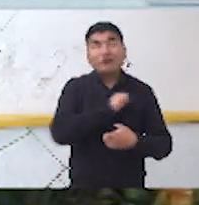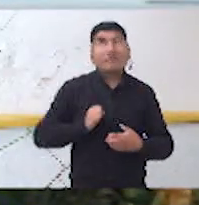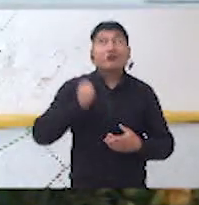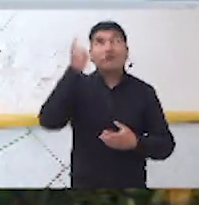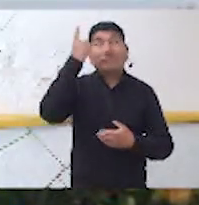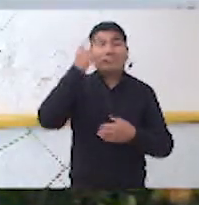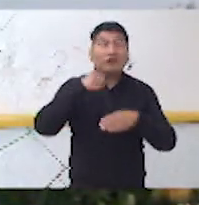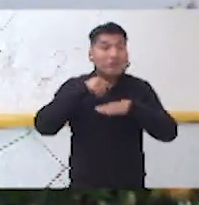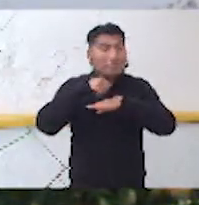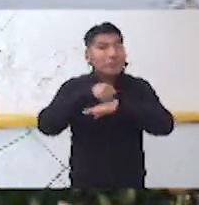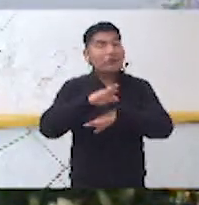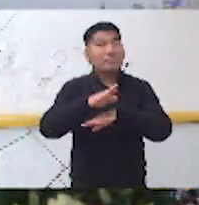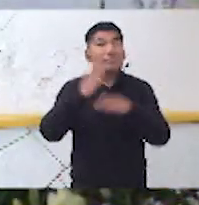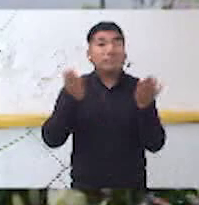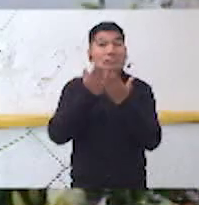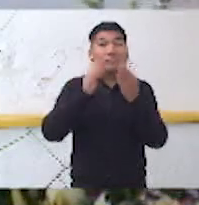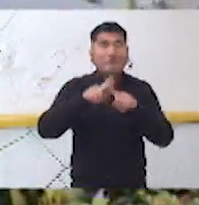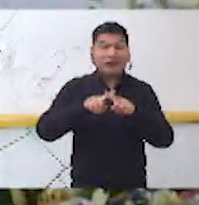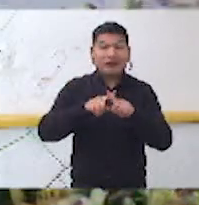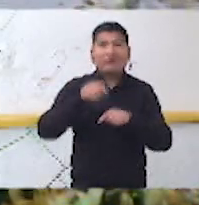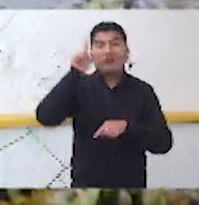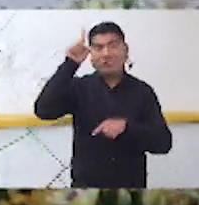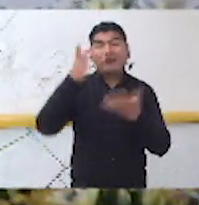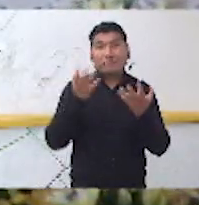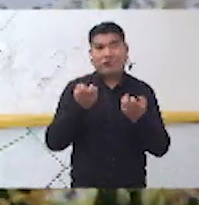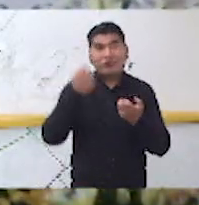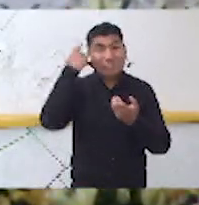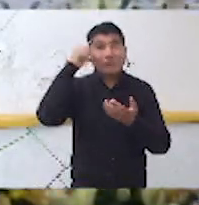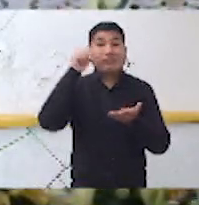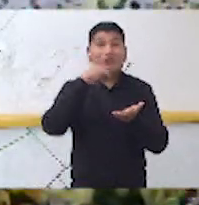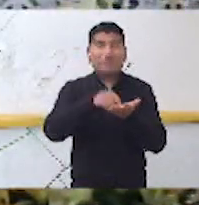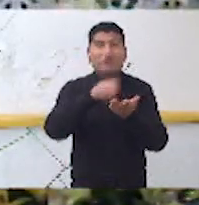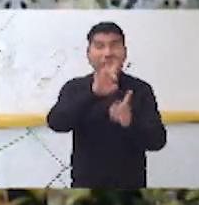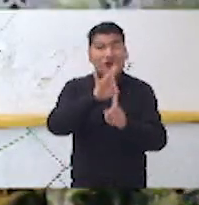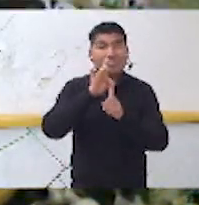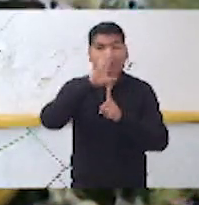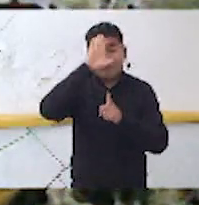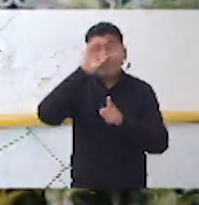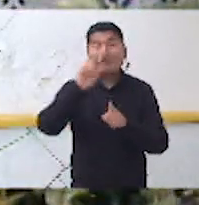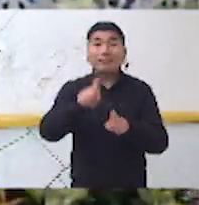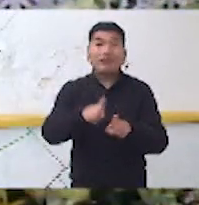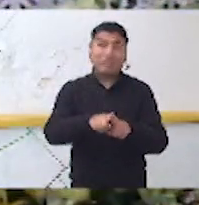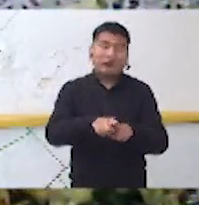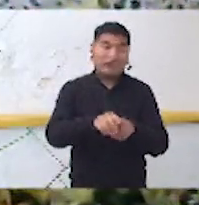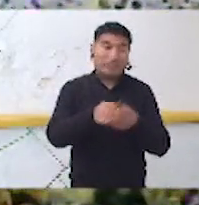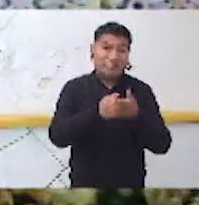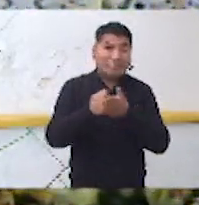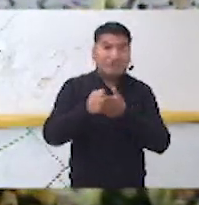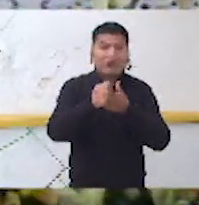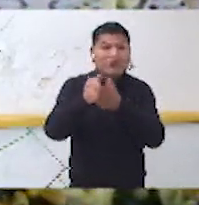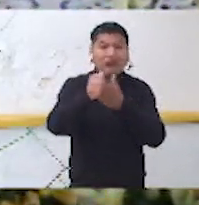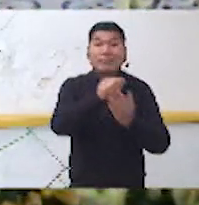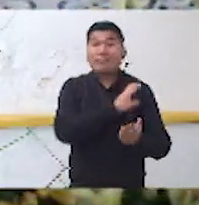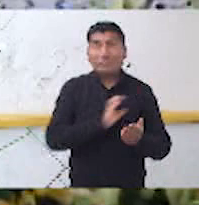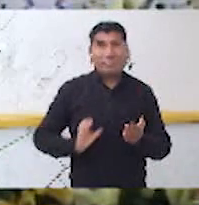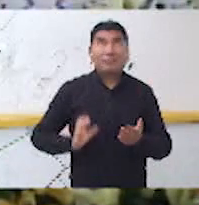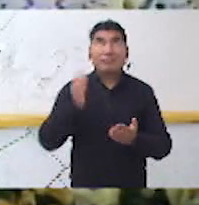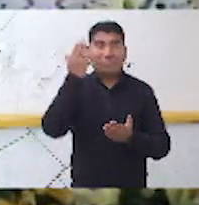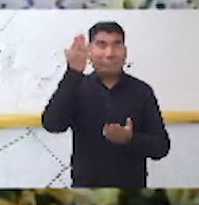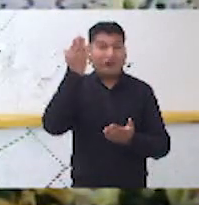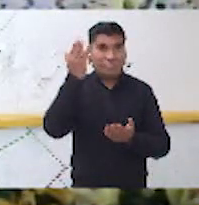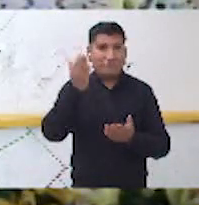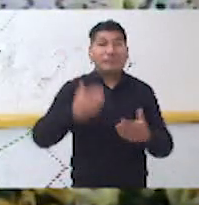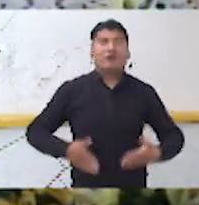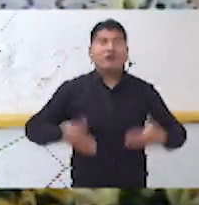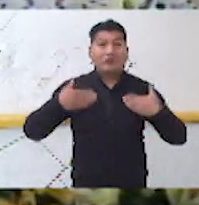enviará a donde Él quiere, para allí encontrar a los hermanos y conducirlos a Cristo.